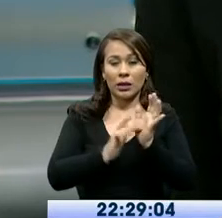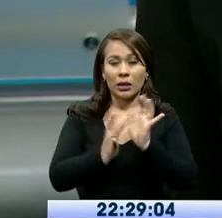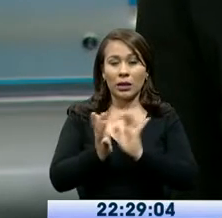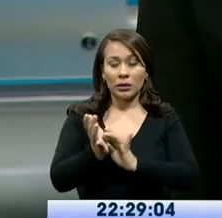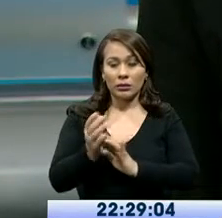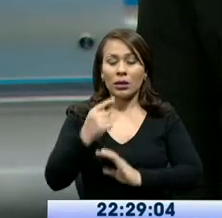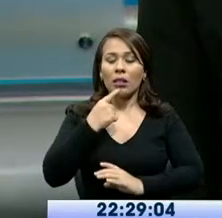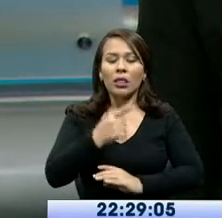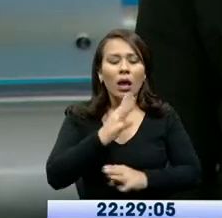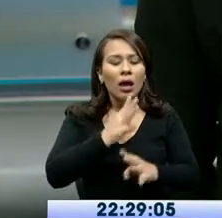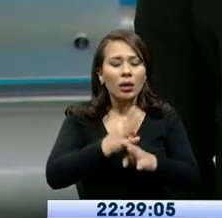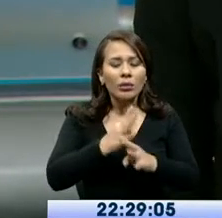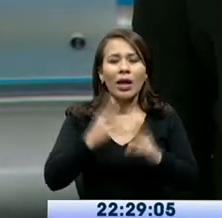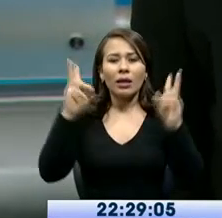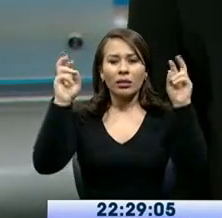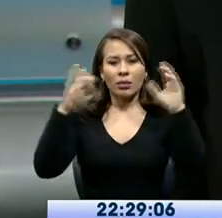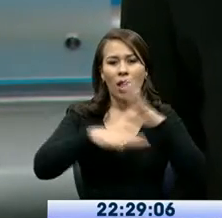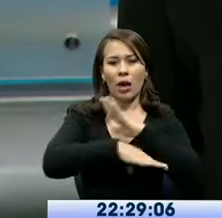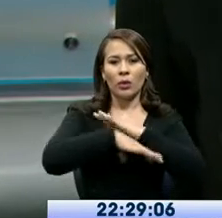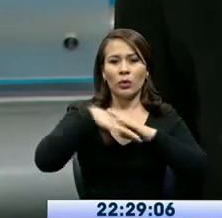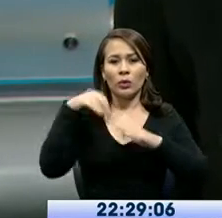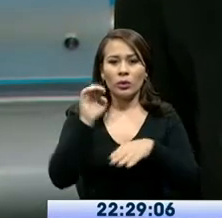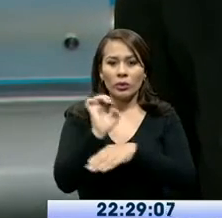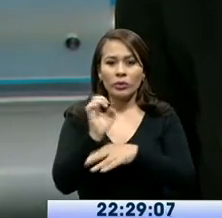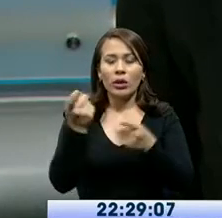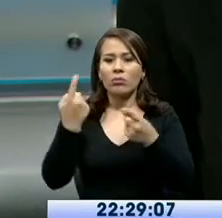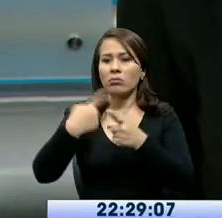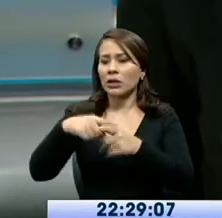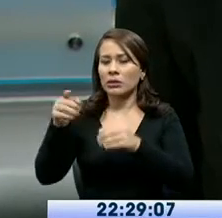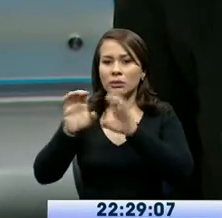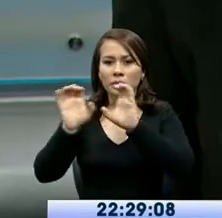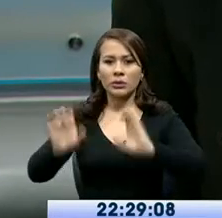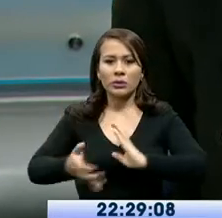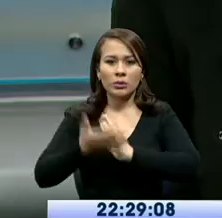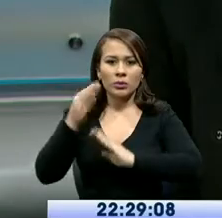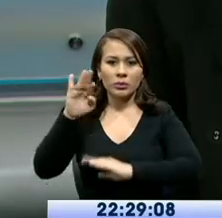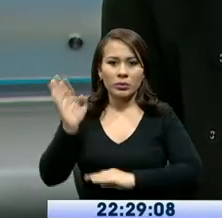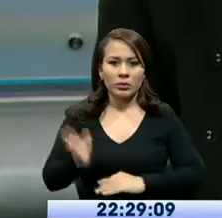los casos Petroecuador, Odebrecht, entre otros.